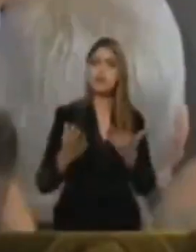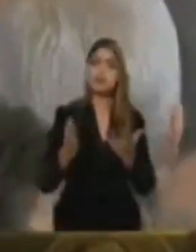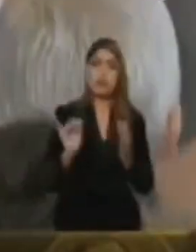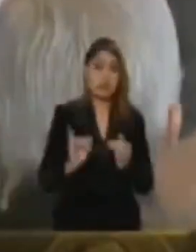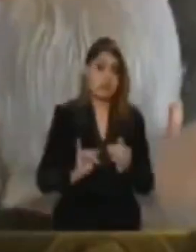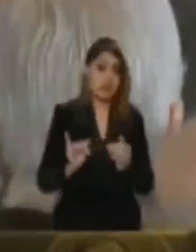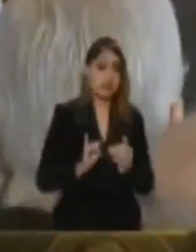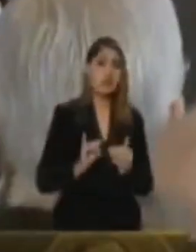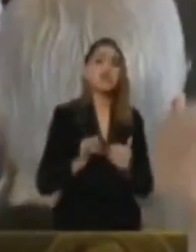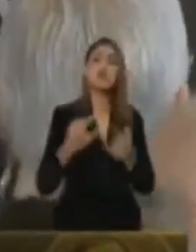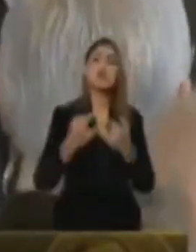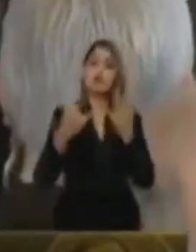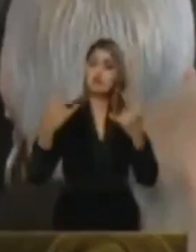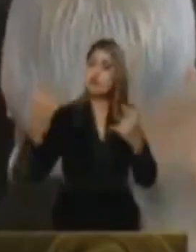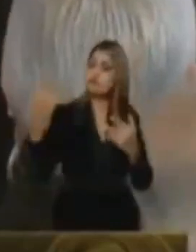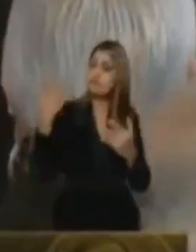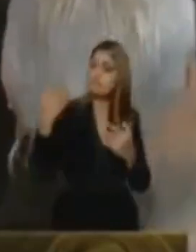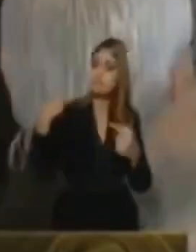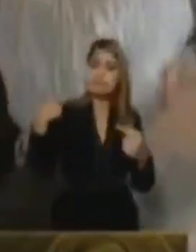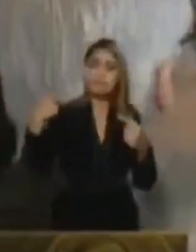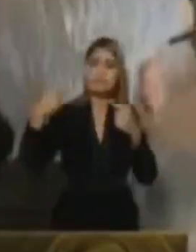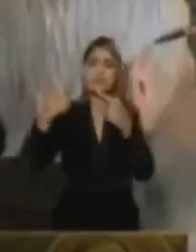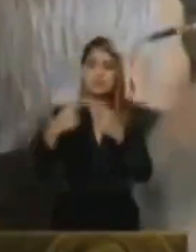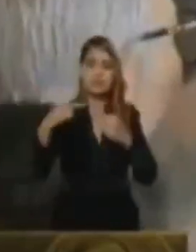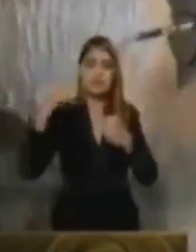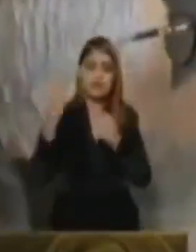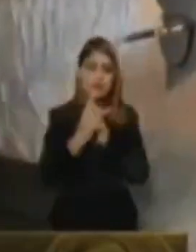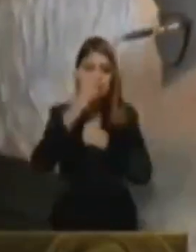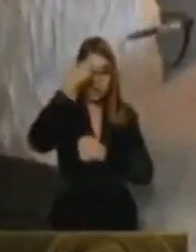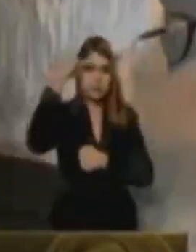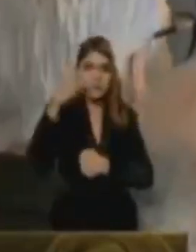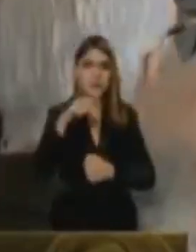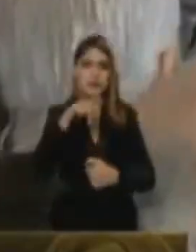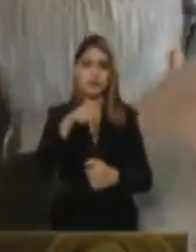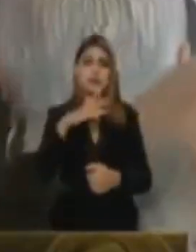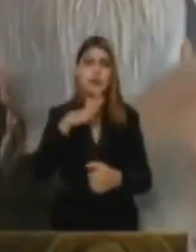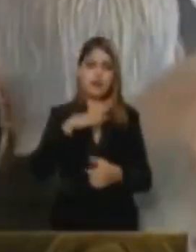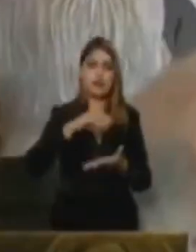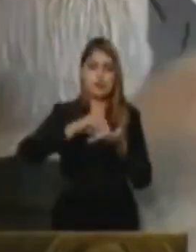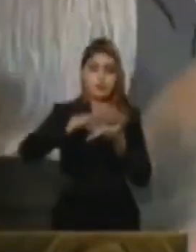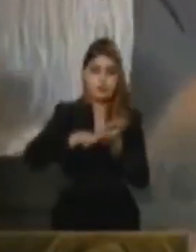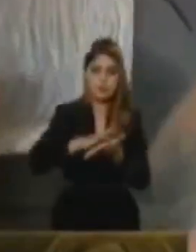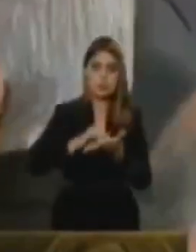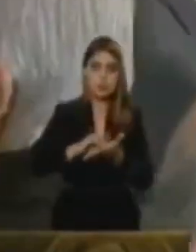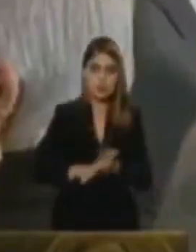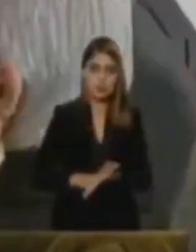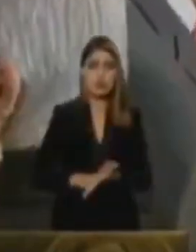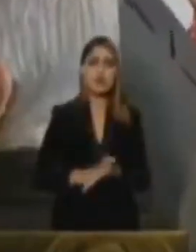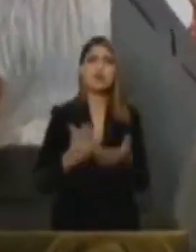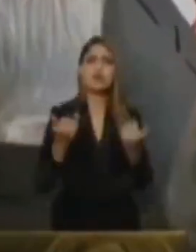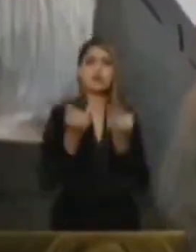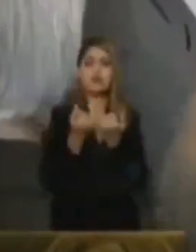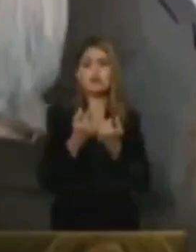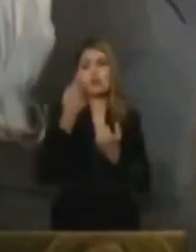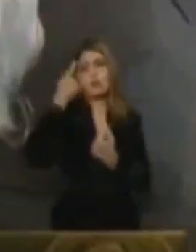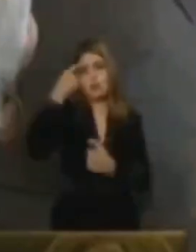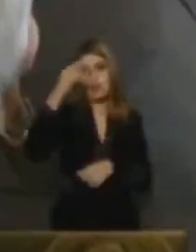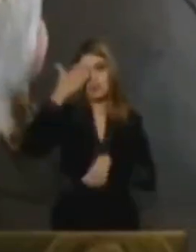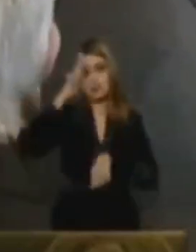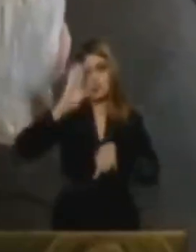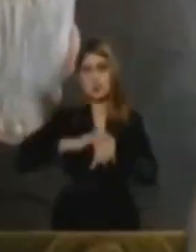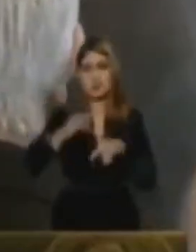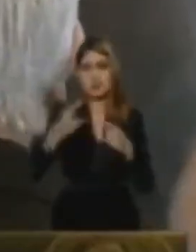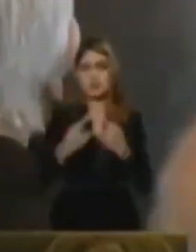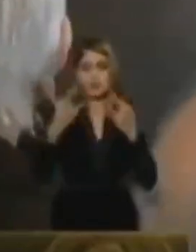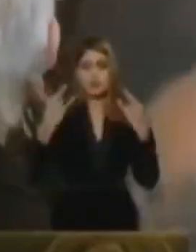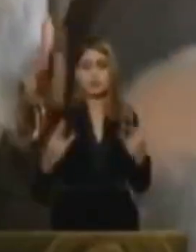reciente de nuestro país y por supuesto que han quedado grabadas, que han quedado también para la historia de lo